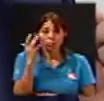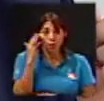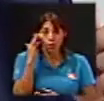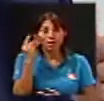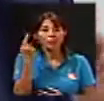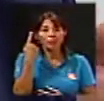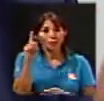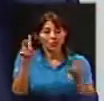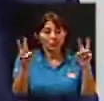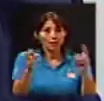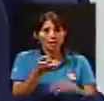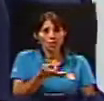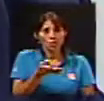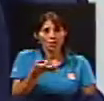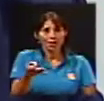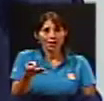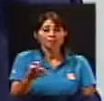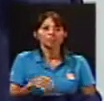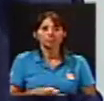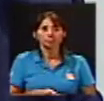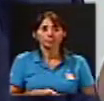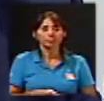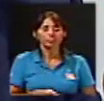tema bimoneda. Y el otro que está